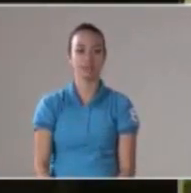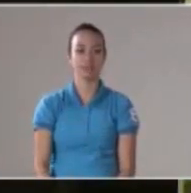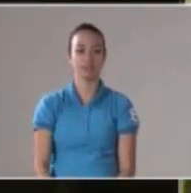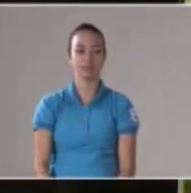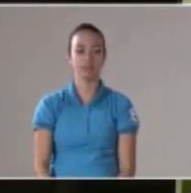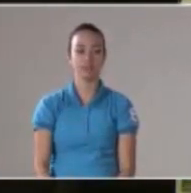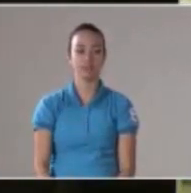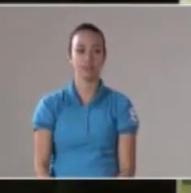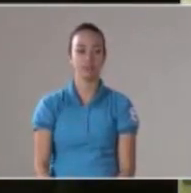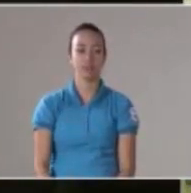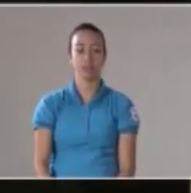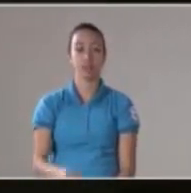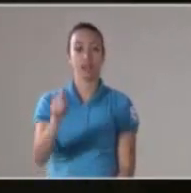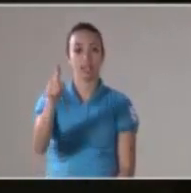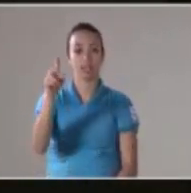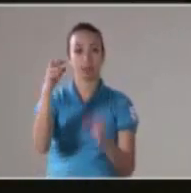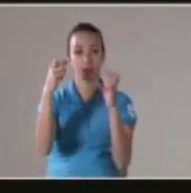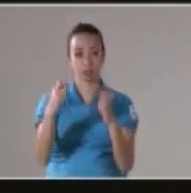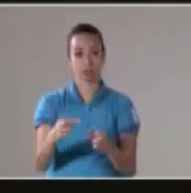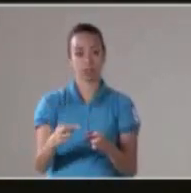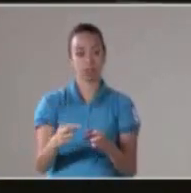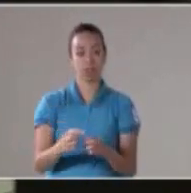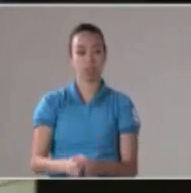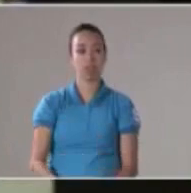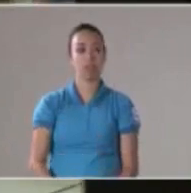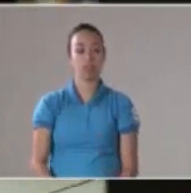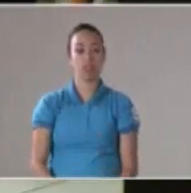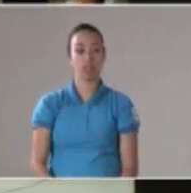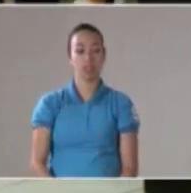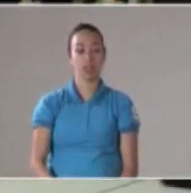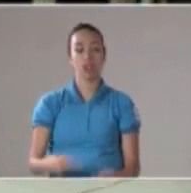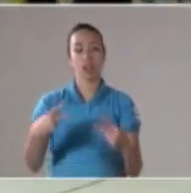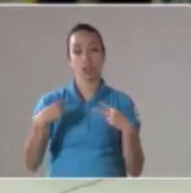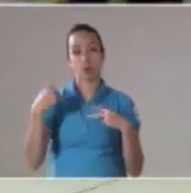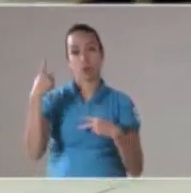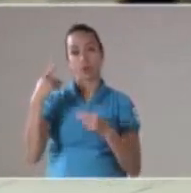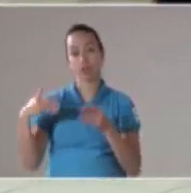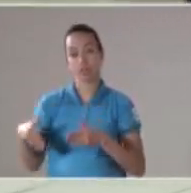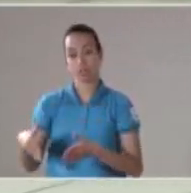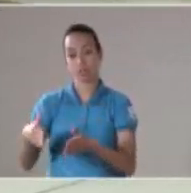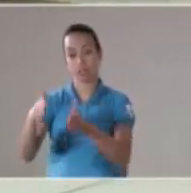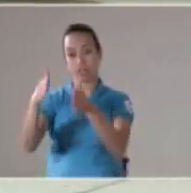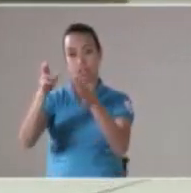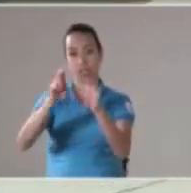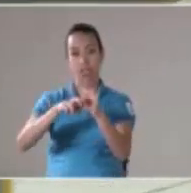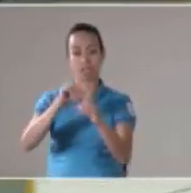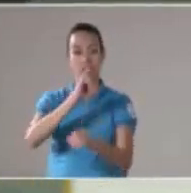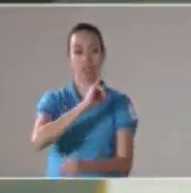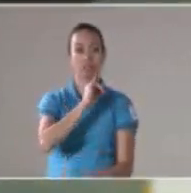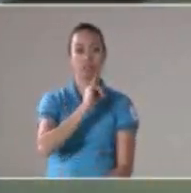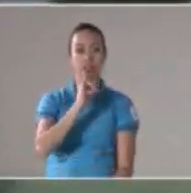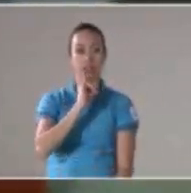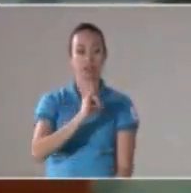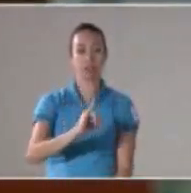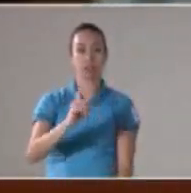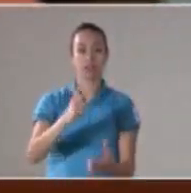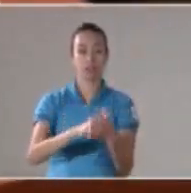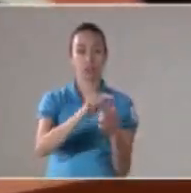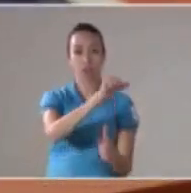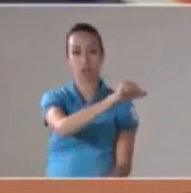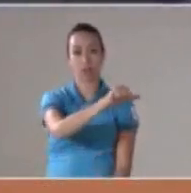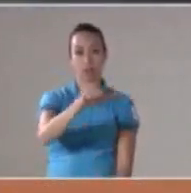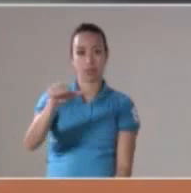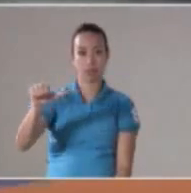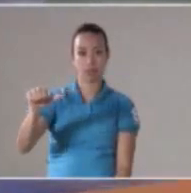Incluso a esa persona le pusieron hay una calle allá en Israel con su apellido,